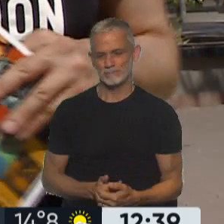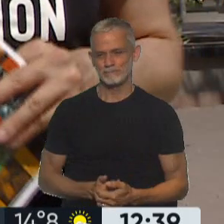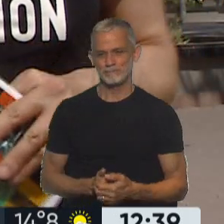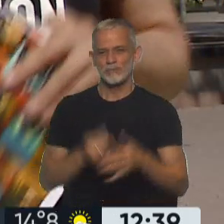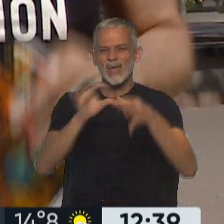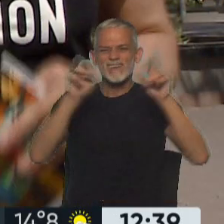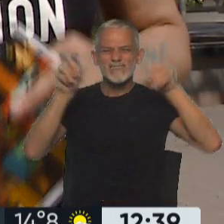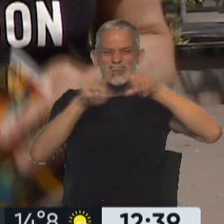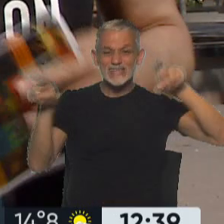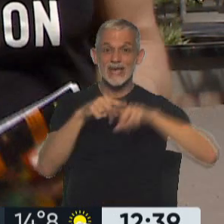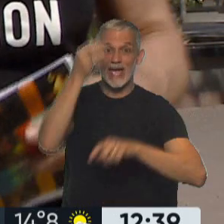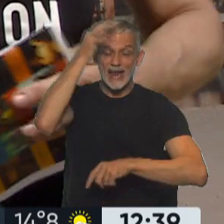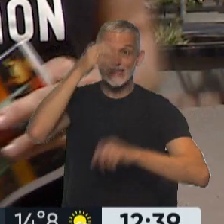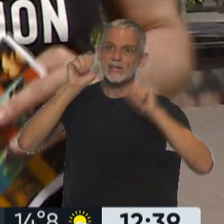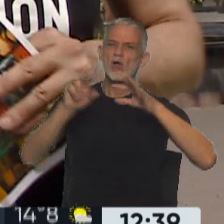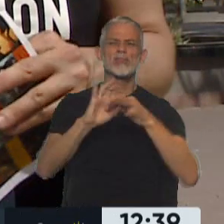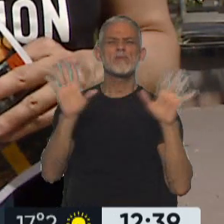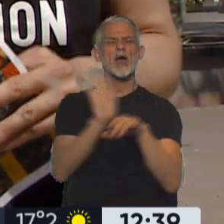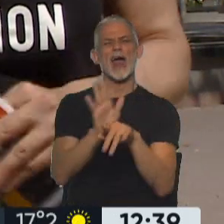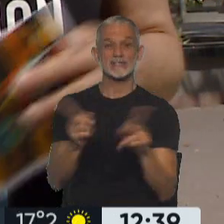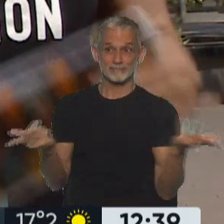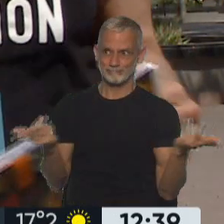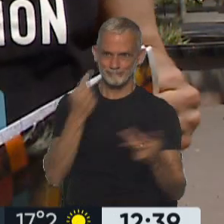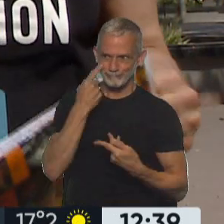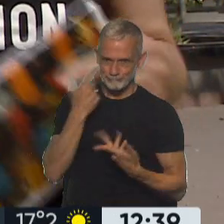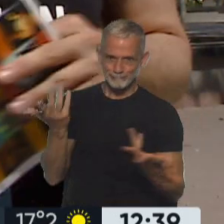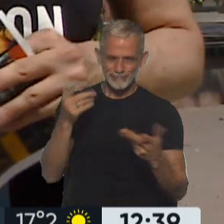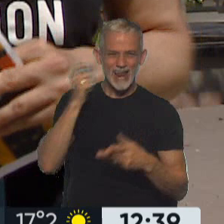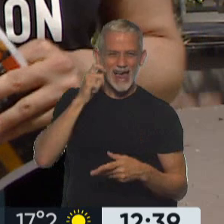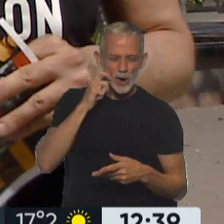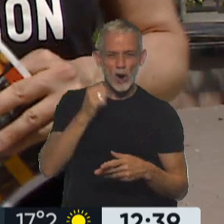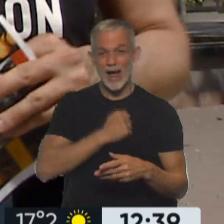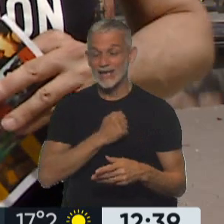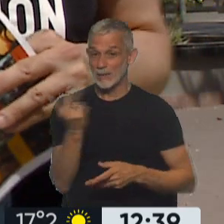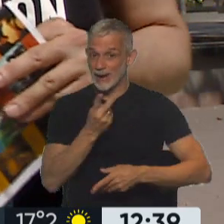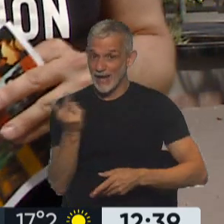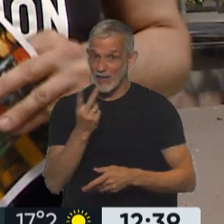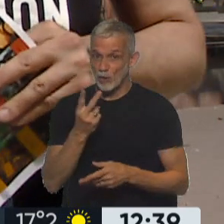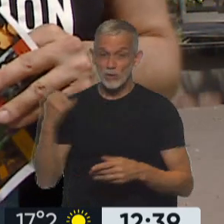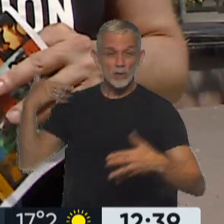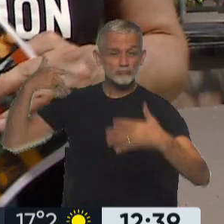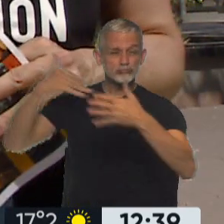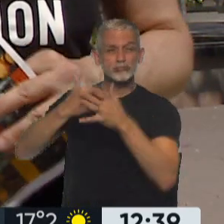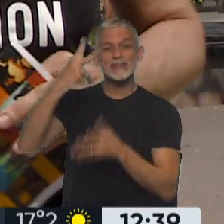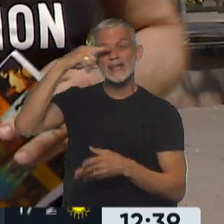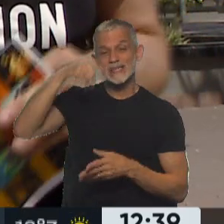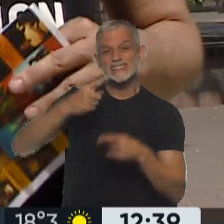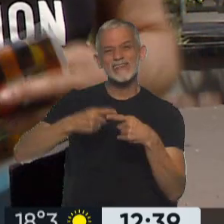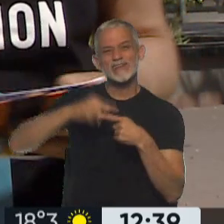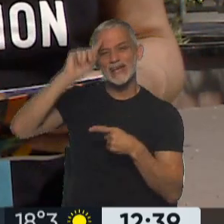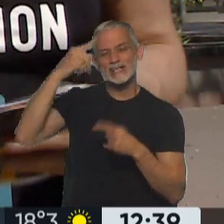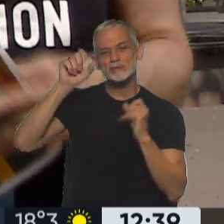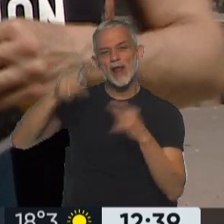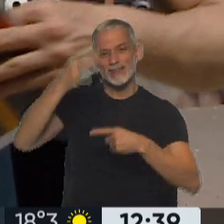El lema este año es El teatro es democracia, y así estamos viviendo en La Rioja y en Catamarca la 37 edición de la Fiesta Nacional